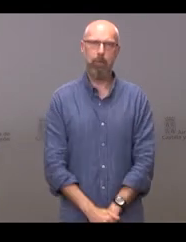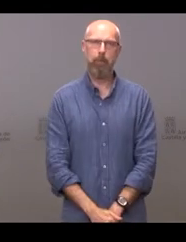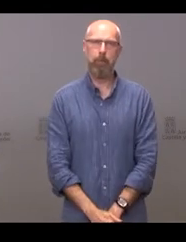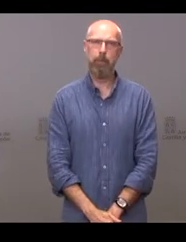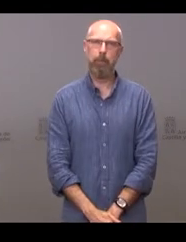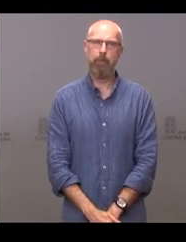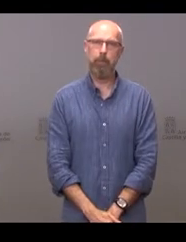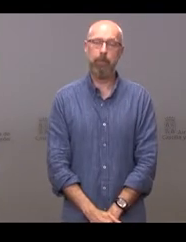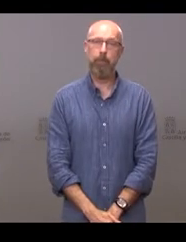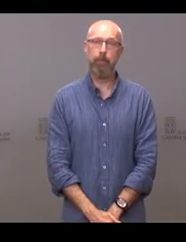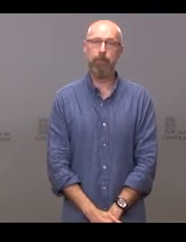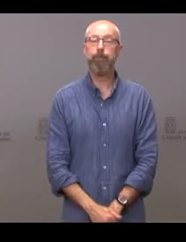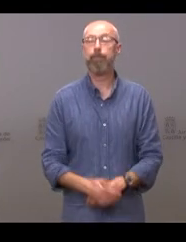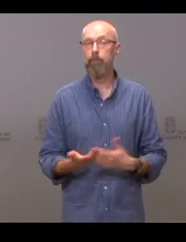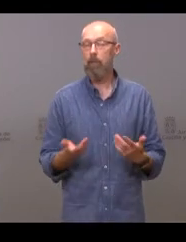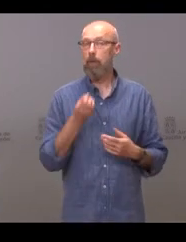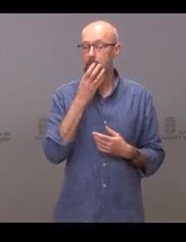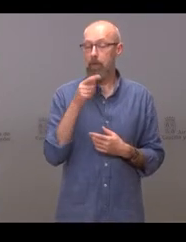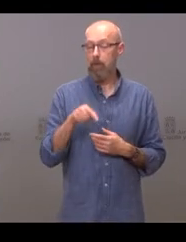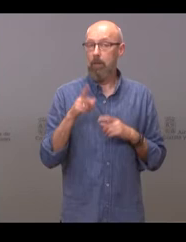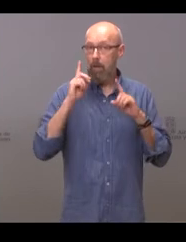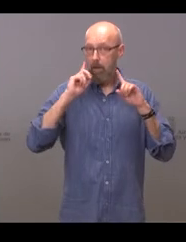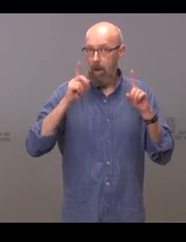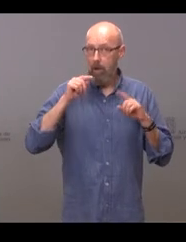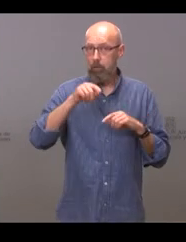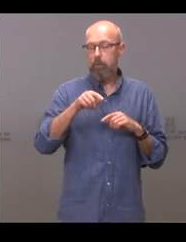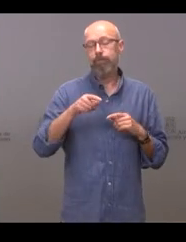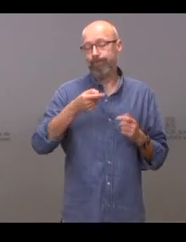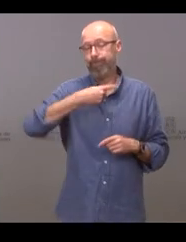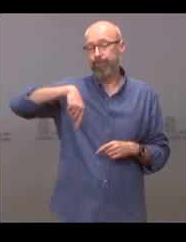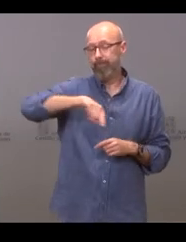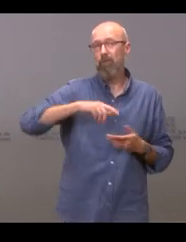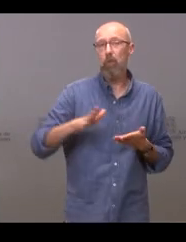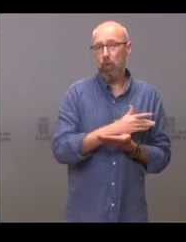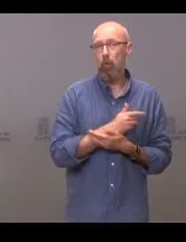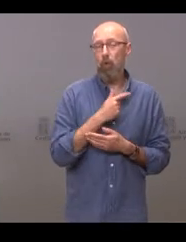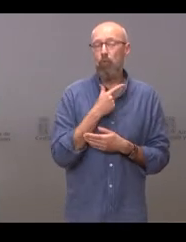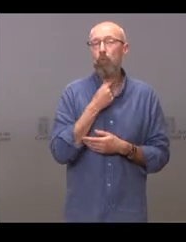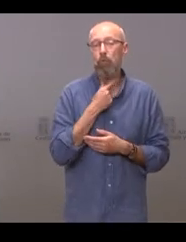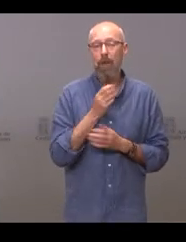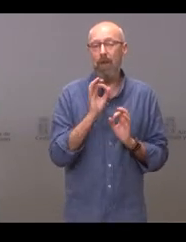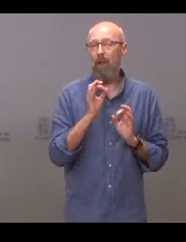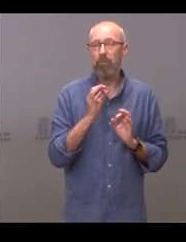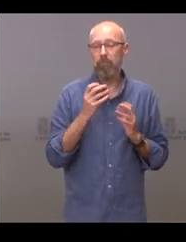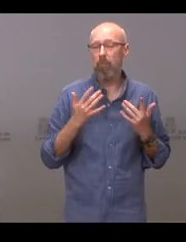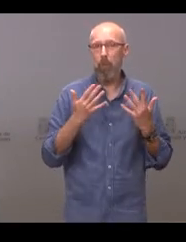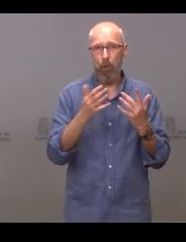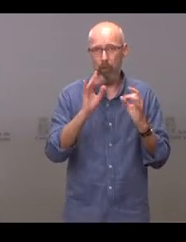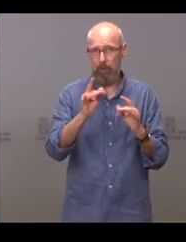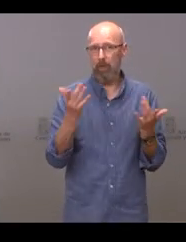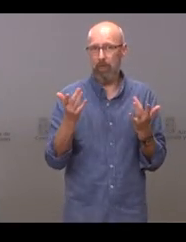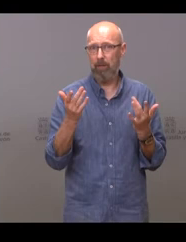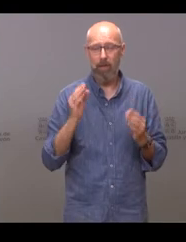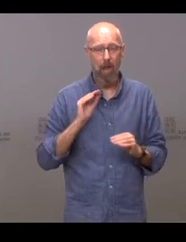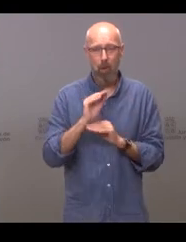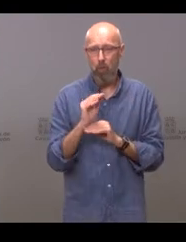en este en este caso creemos bueno a todos nos gustaría que sí que se implementarán cuanto antes y en el que se pusieran que las ayudas